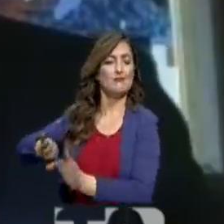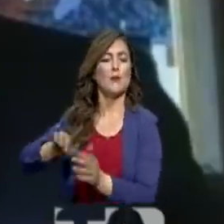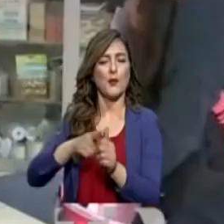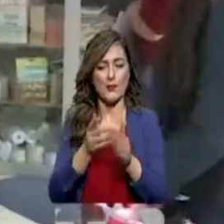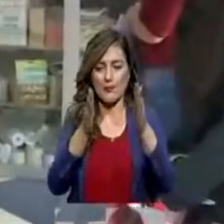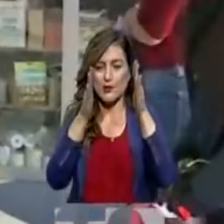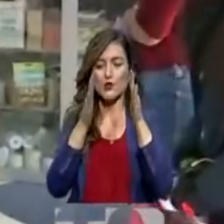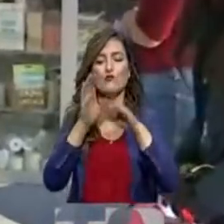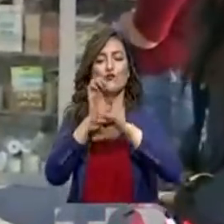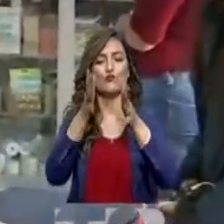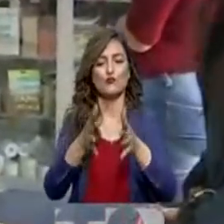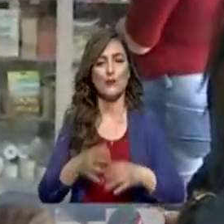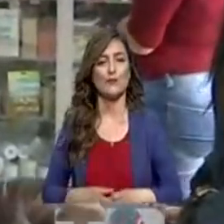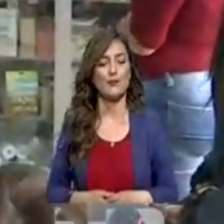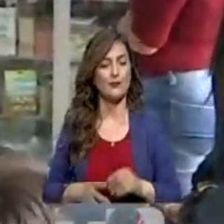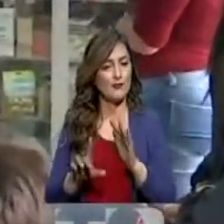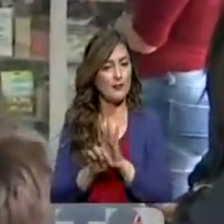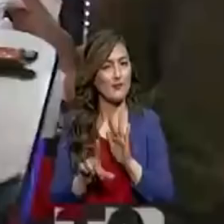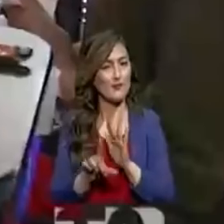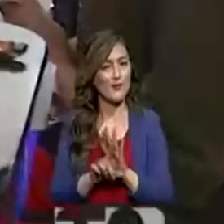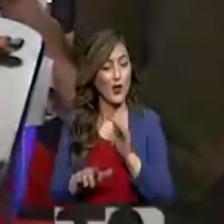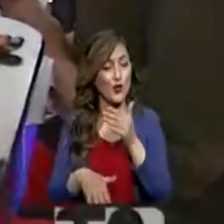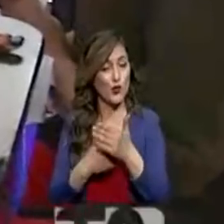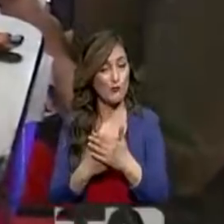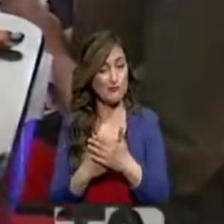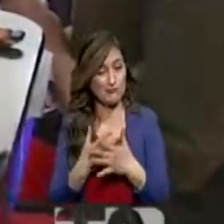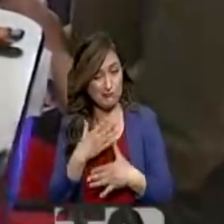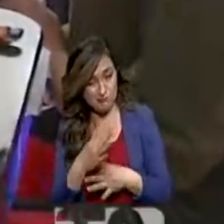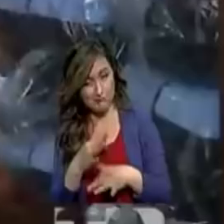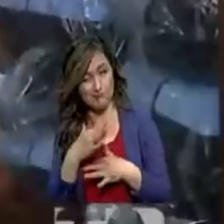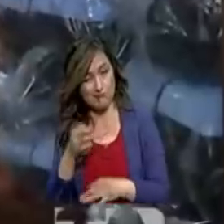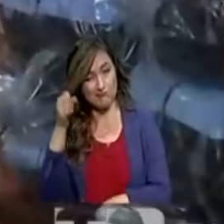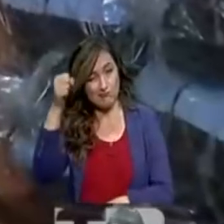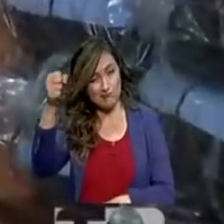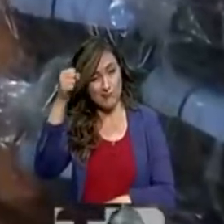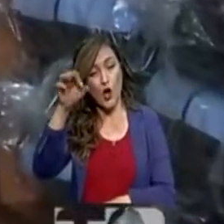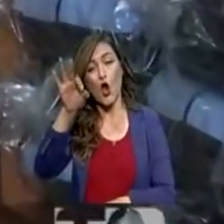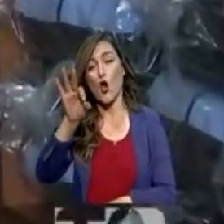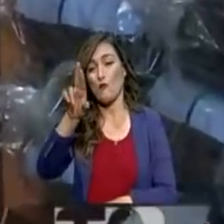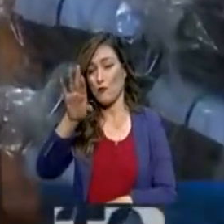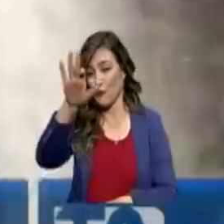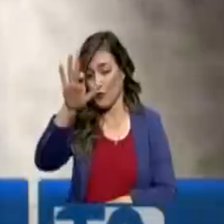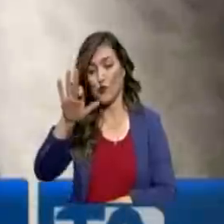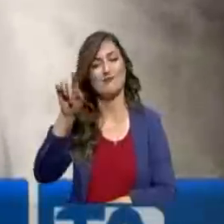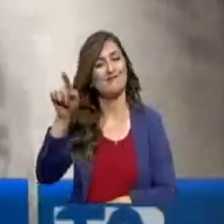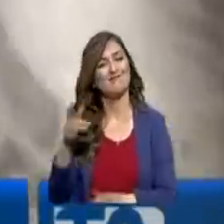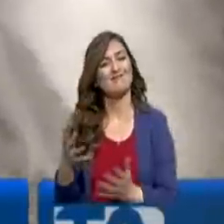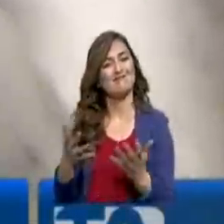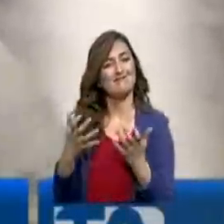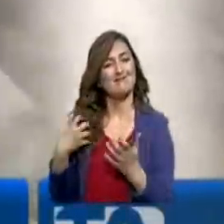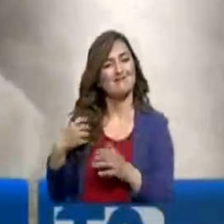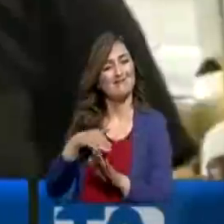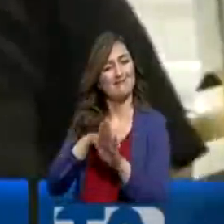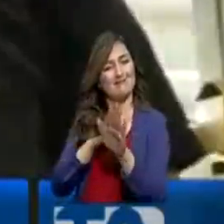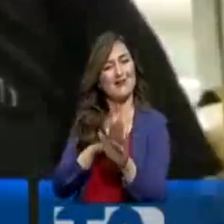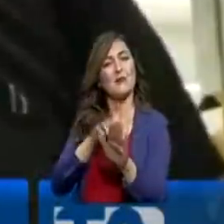interés del Ecuador. Pero esta ley no es del agrado de todos. Los sindicalistas del FUT consideran que esta norma busca garantizar